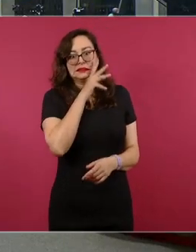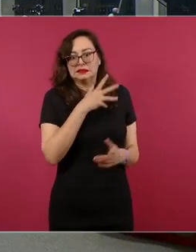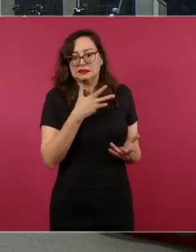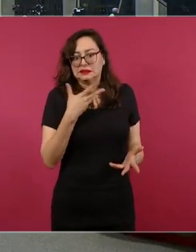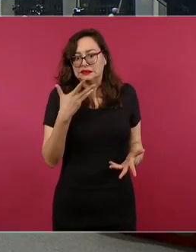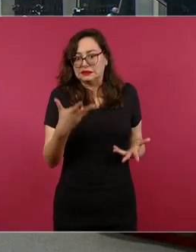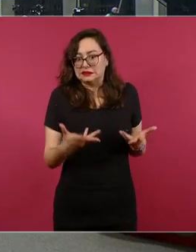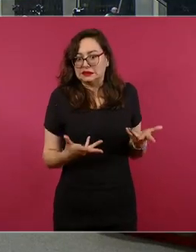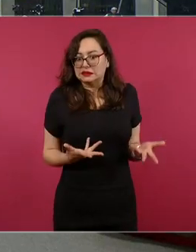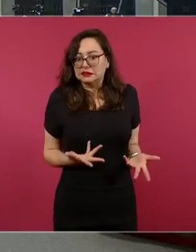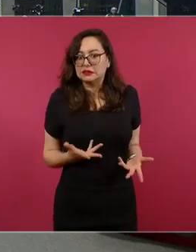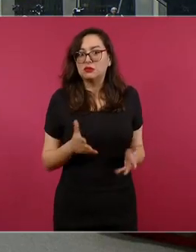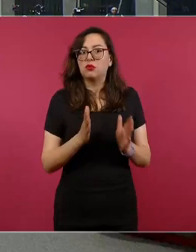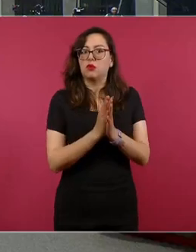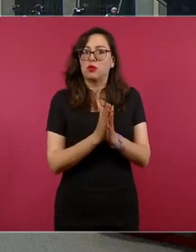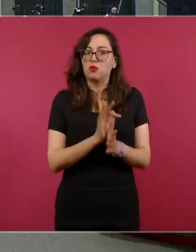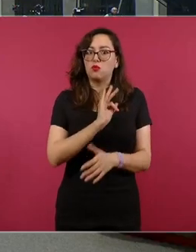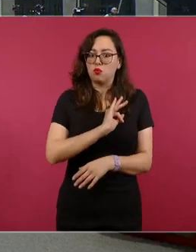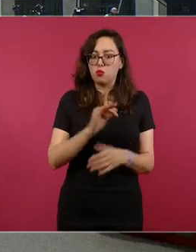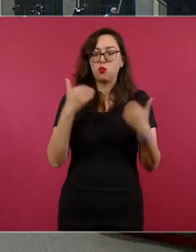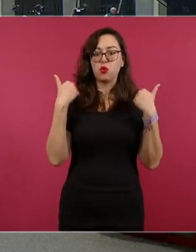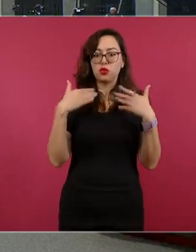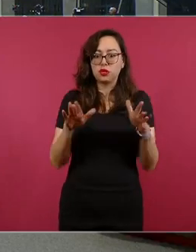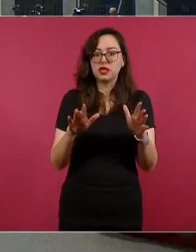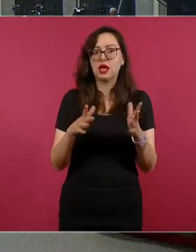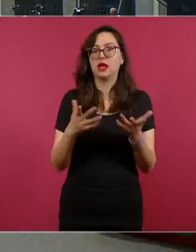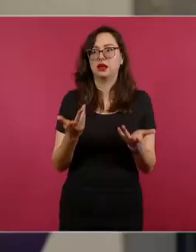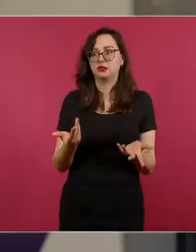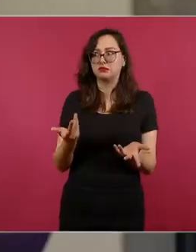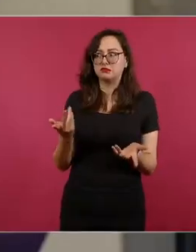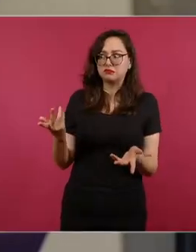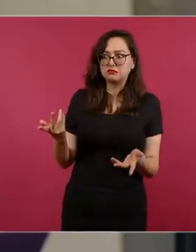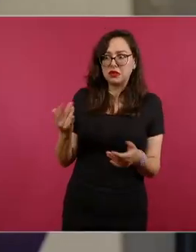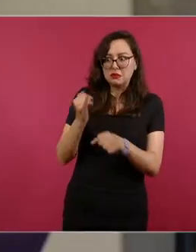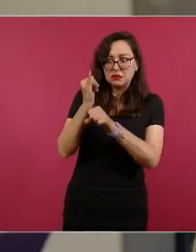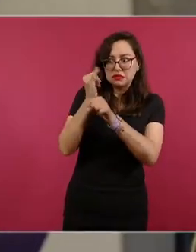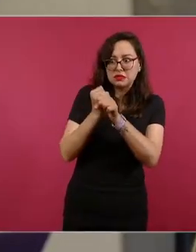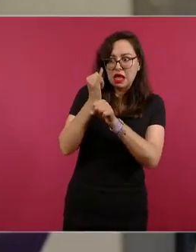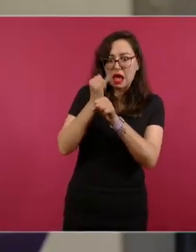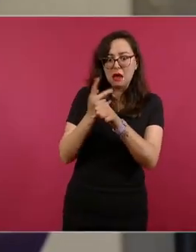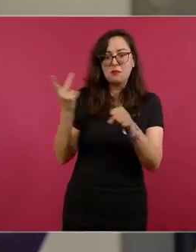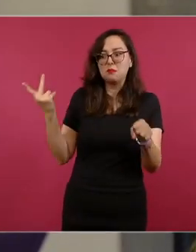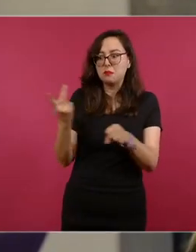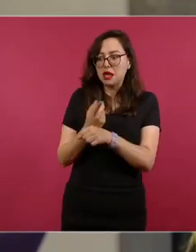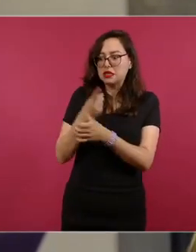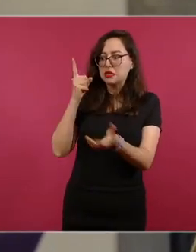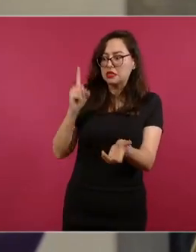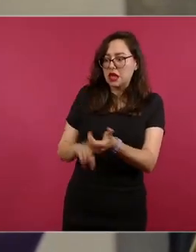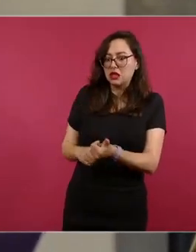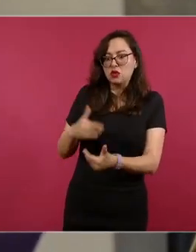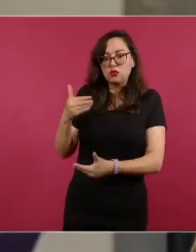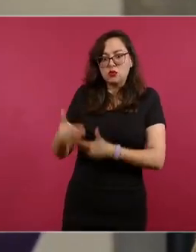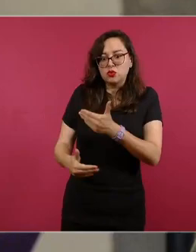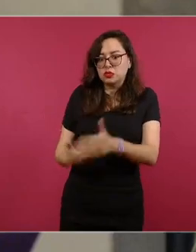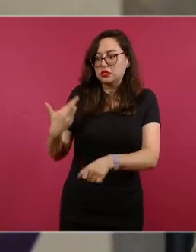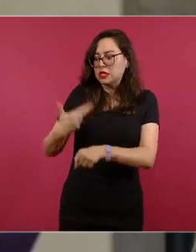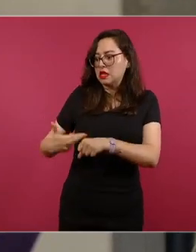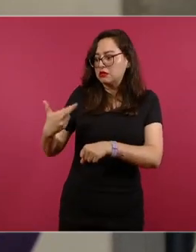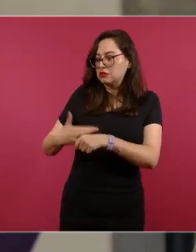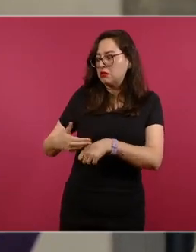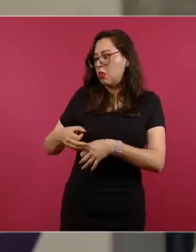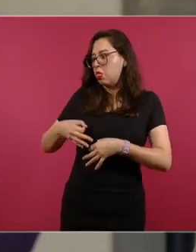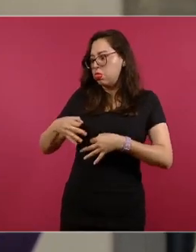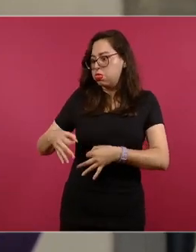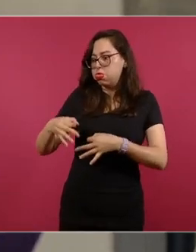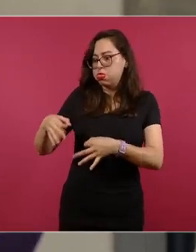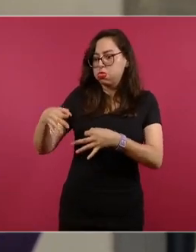solicitan, señor presidente, su intervención para obtener información sobre el seguimiento, proceso e indicaciones para tramitar la cédula profesional.